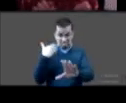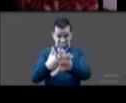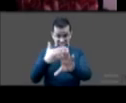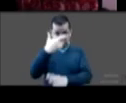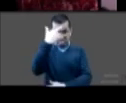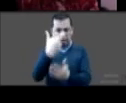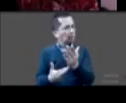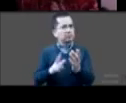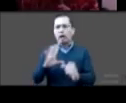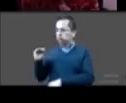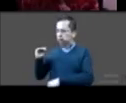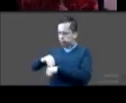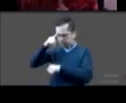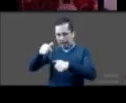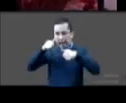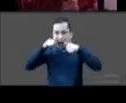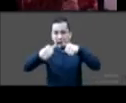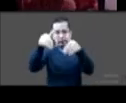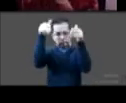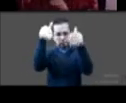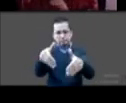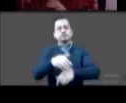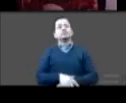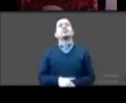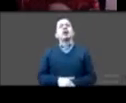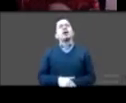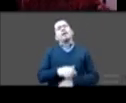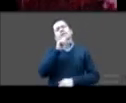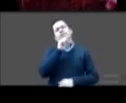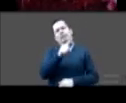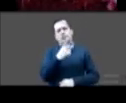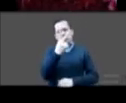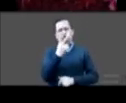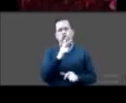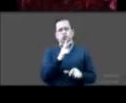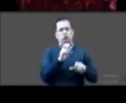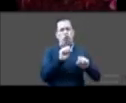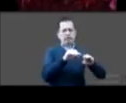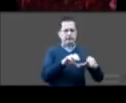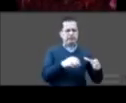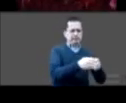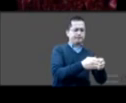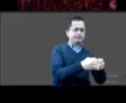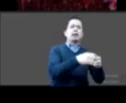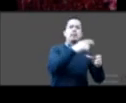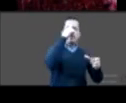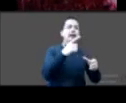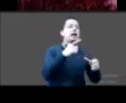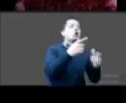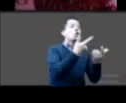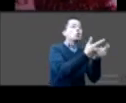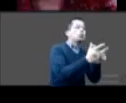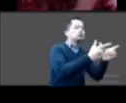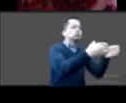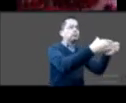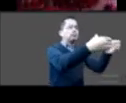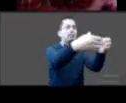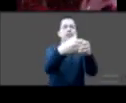dos unidades que tenemos, que es Atención a Grupos Prioritarios y Justicia para Adolescentes. Tenemos una